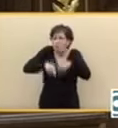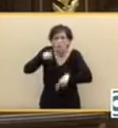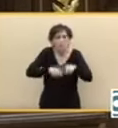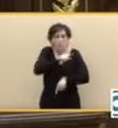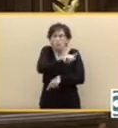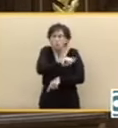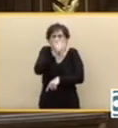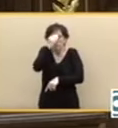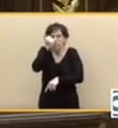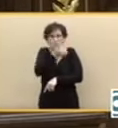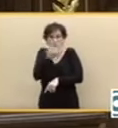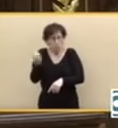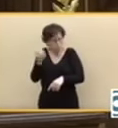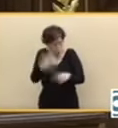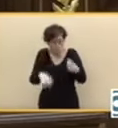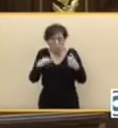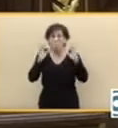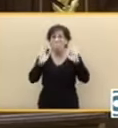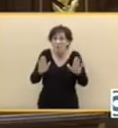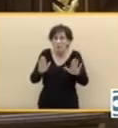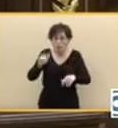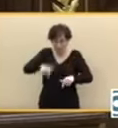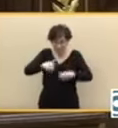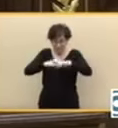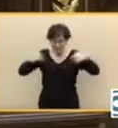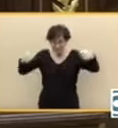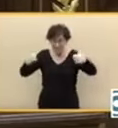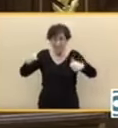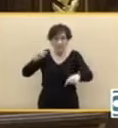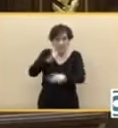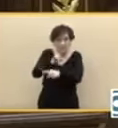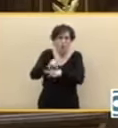no debe es mentir en el Congreso de los Diputados.